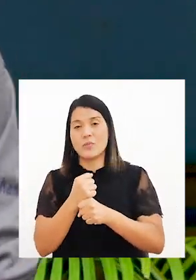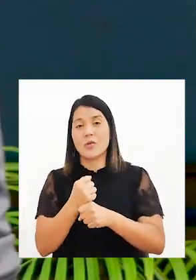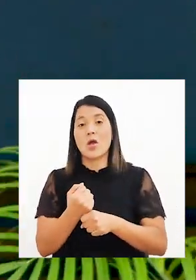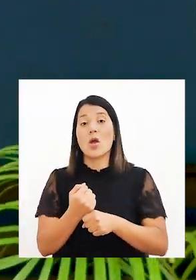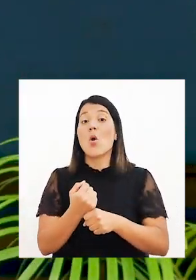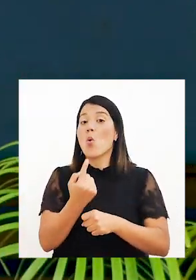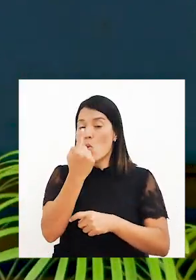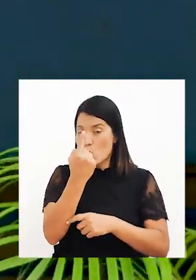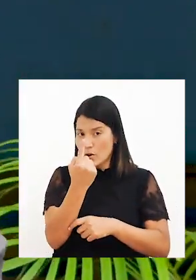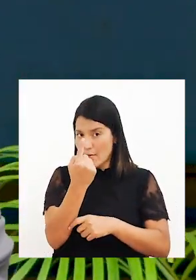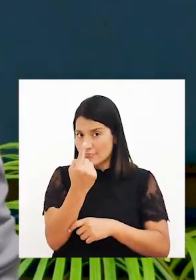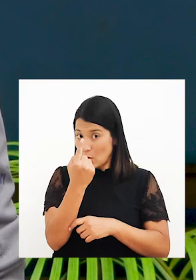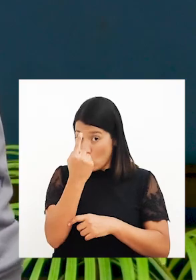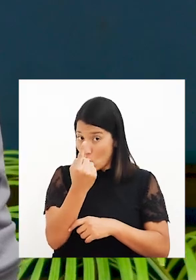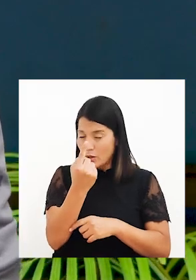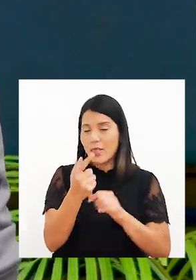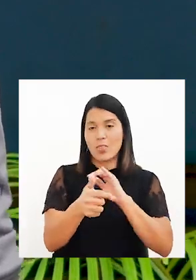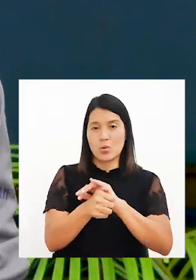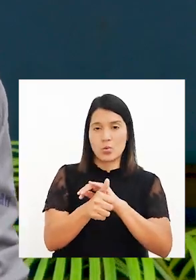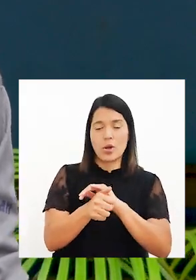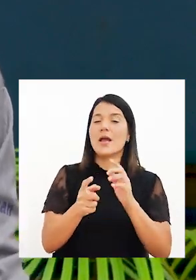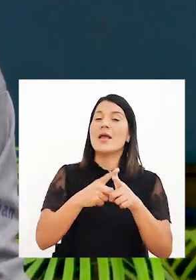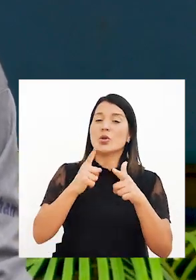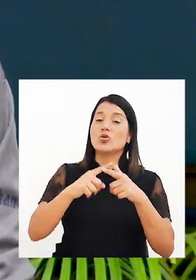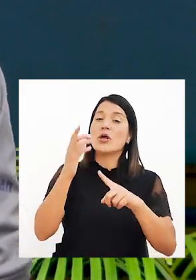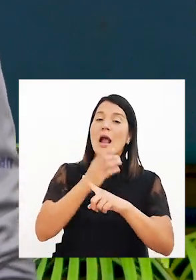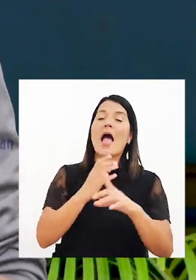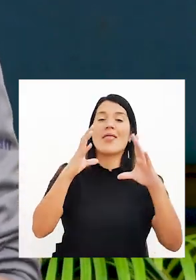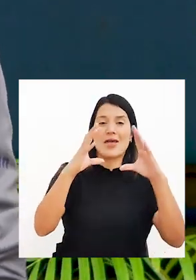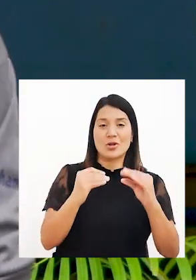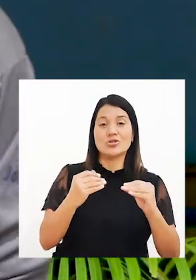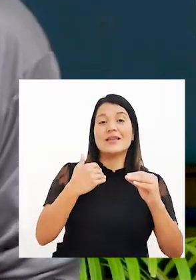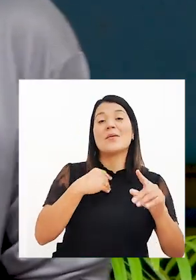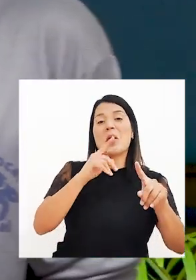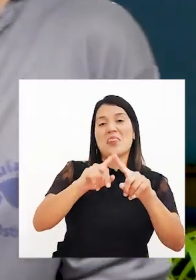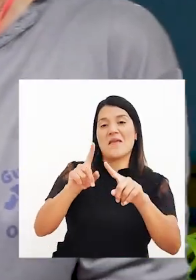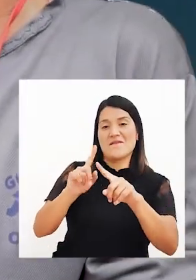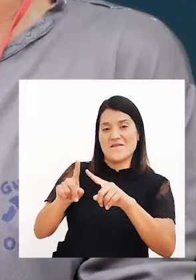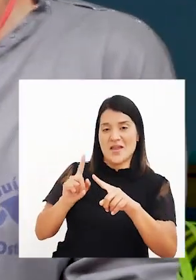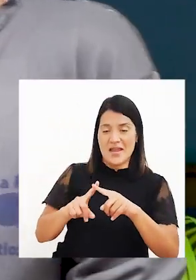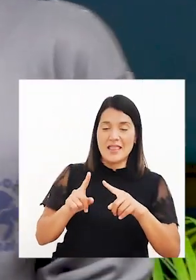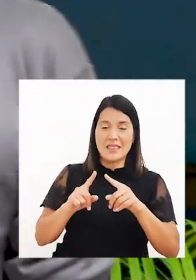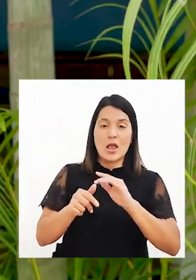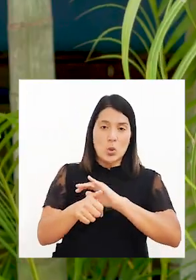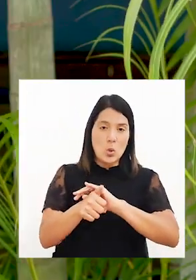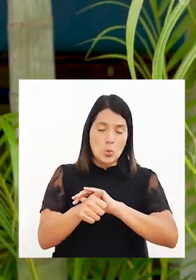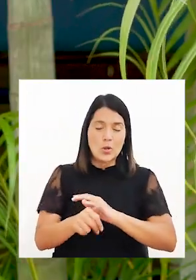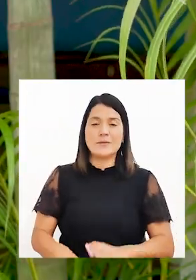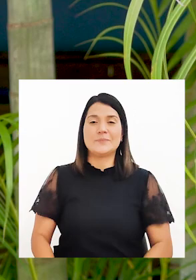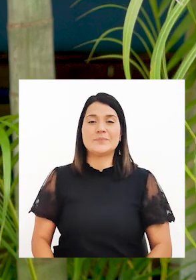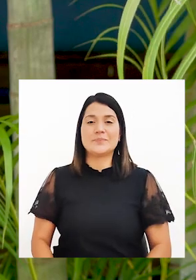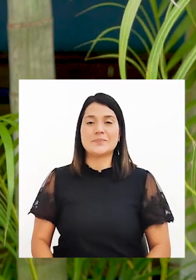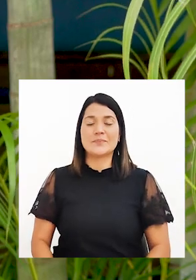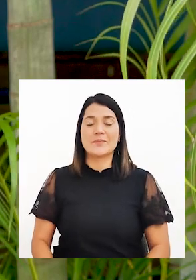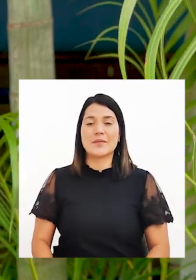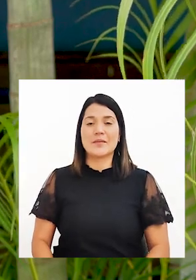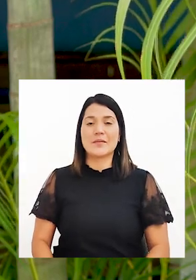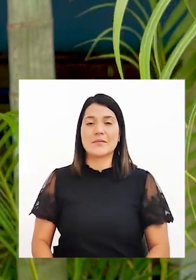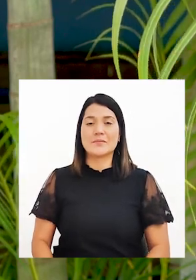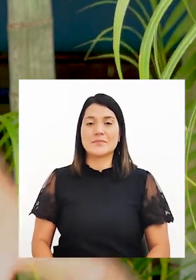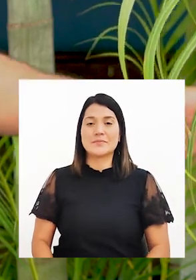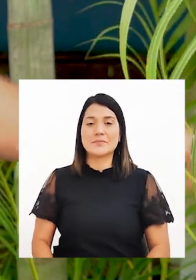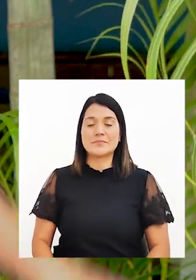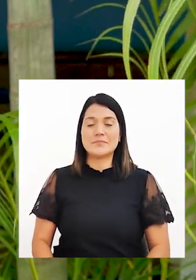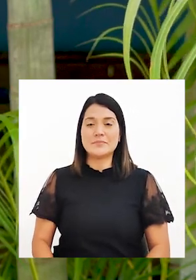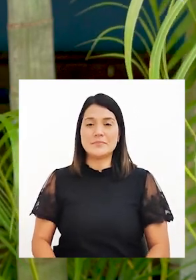Una tortuga, ¿verdad? Una tortuga. Entonces, cada noche tenemos diferentes tortugas, que digan. MINAE es lo que controla esta área